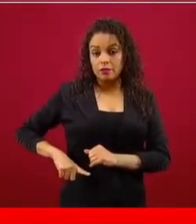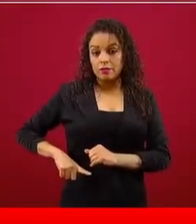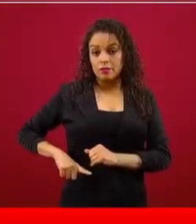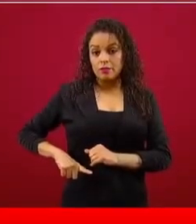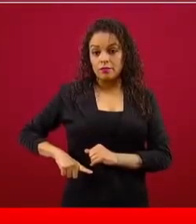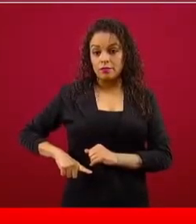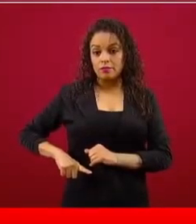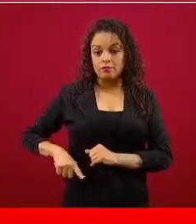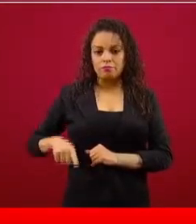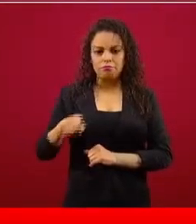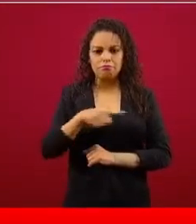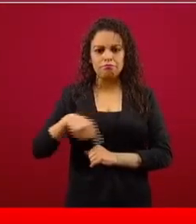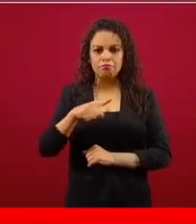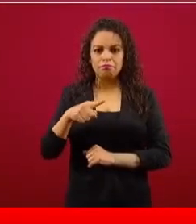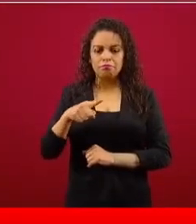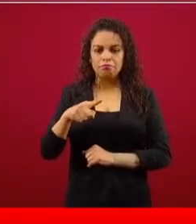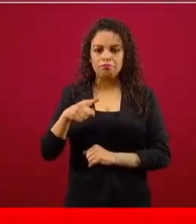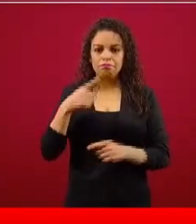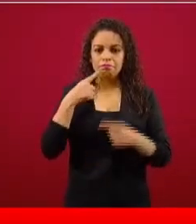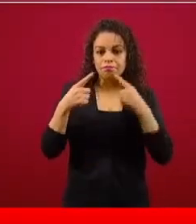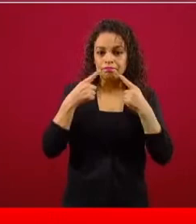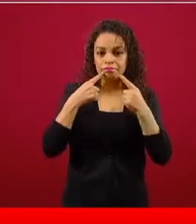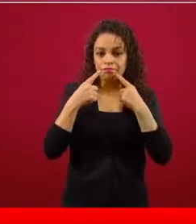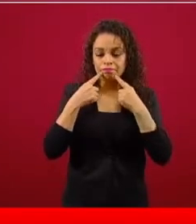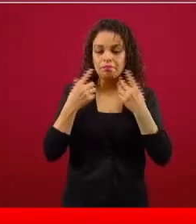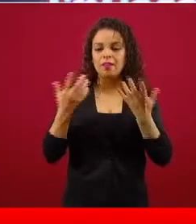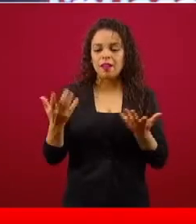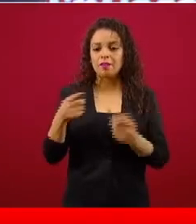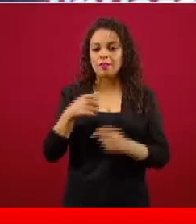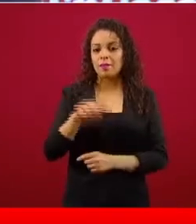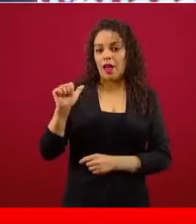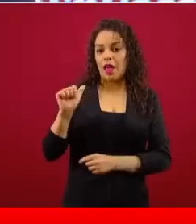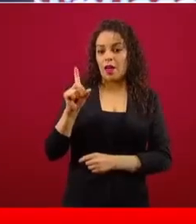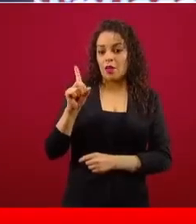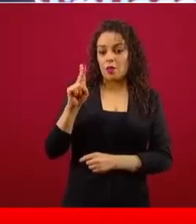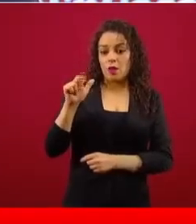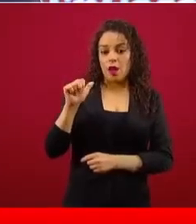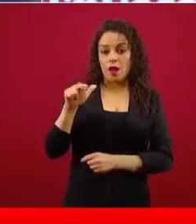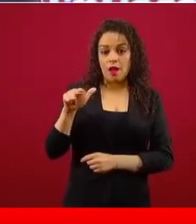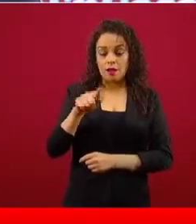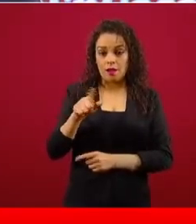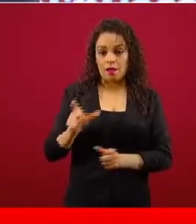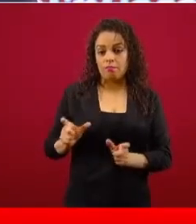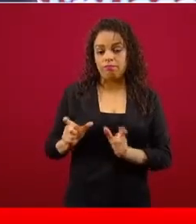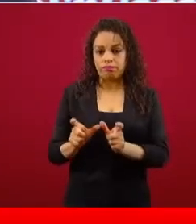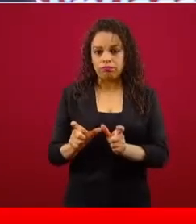decide poner aduanas para evitar la entrada de armas